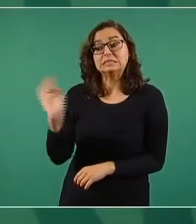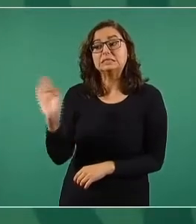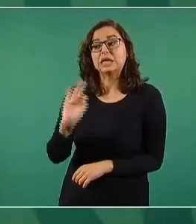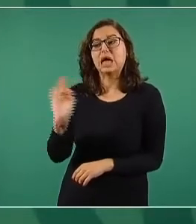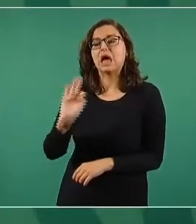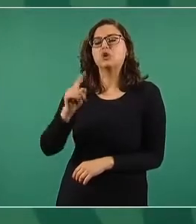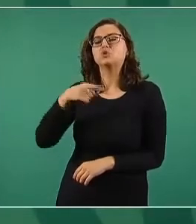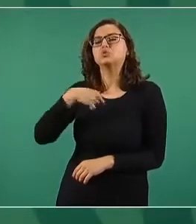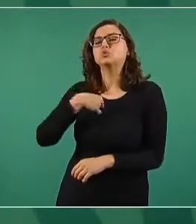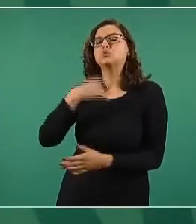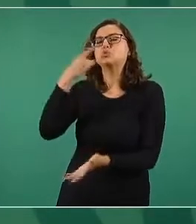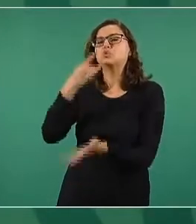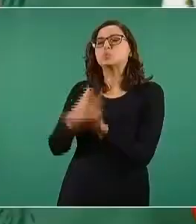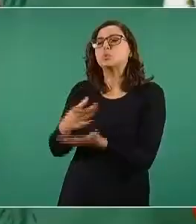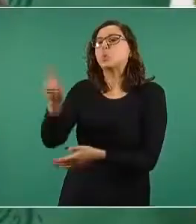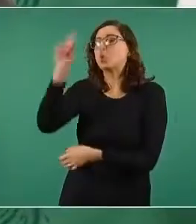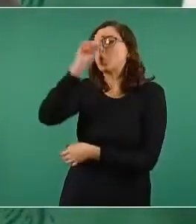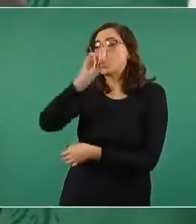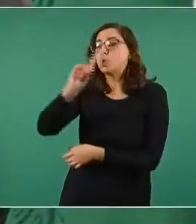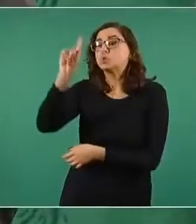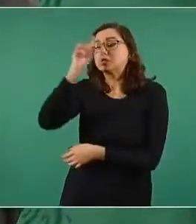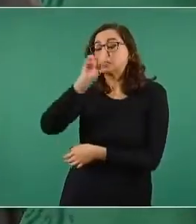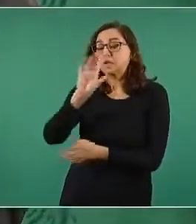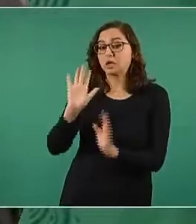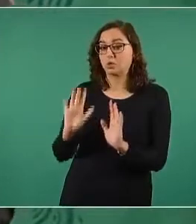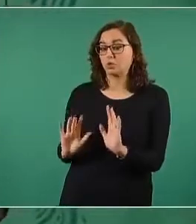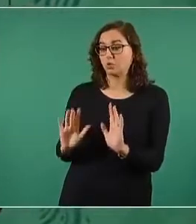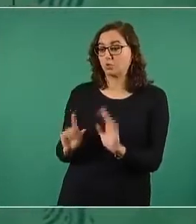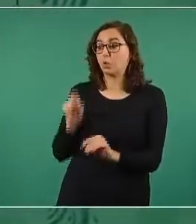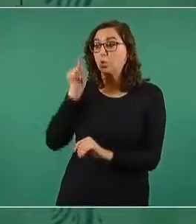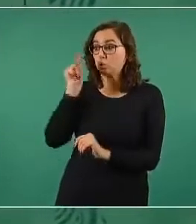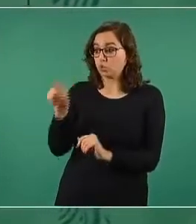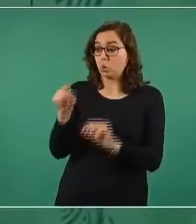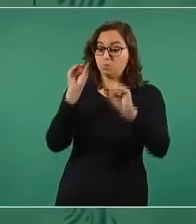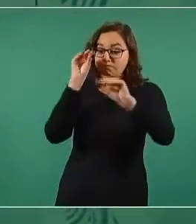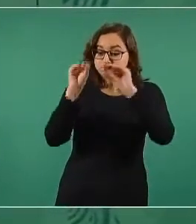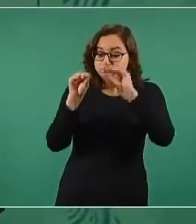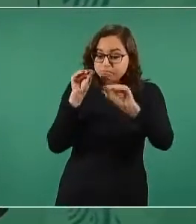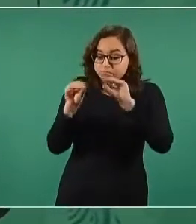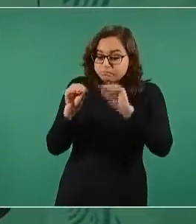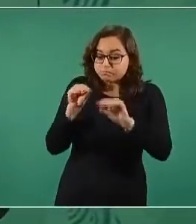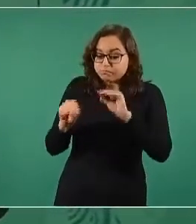yo te recomendaría que cuando estructures tus discursos